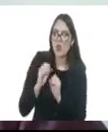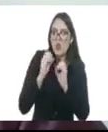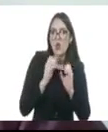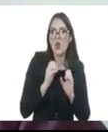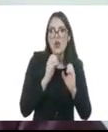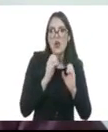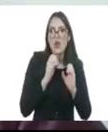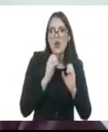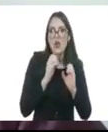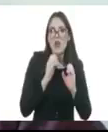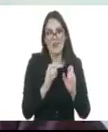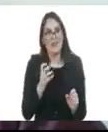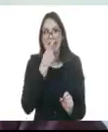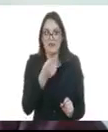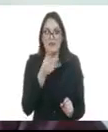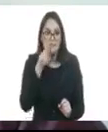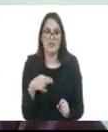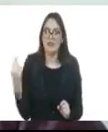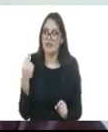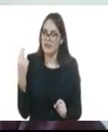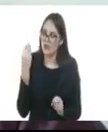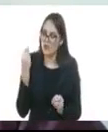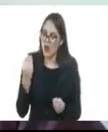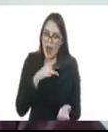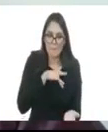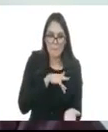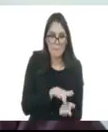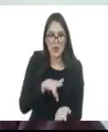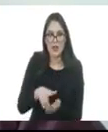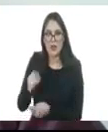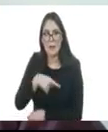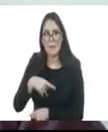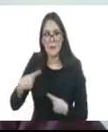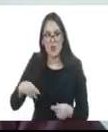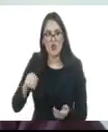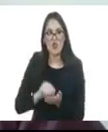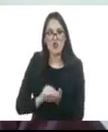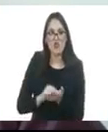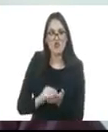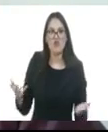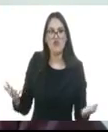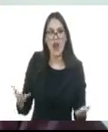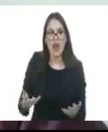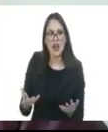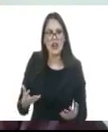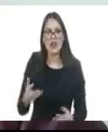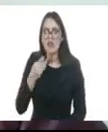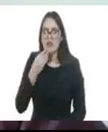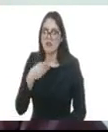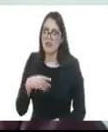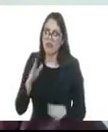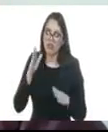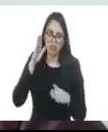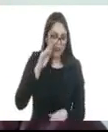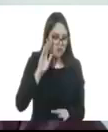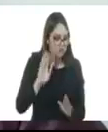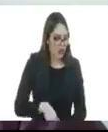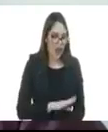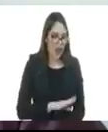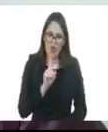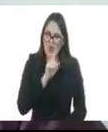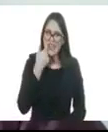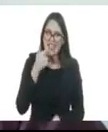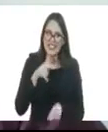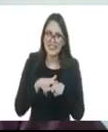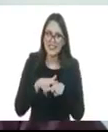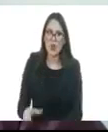mucho a las personas que todavía están haciendo ese esfuerzo, que no se han rendido, que todavía quieren preservar esto, porque si, como